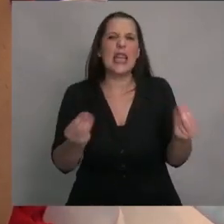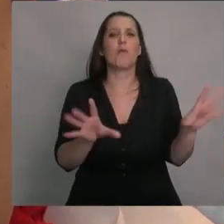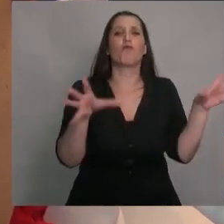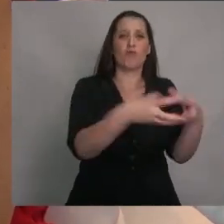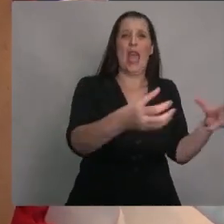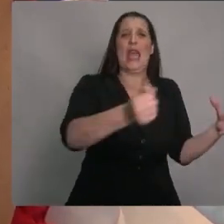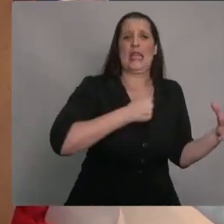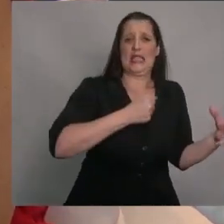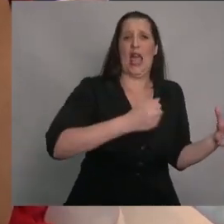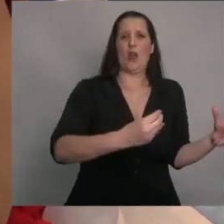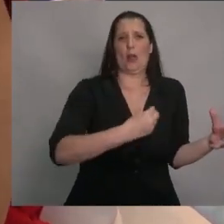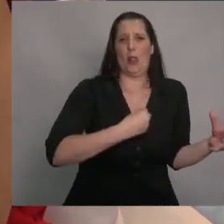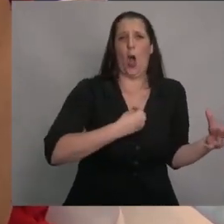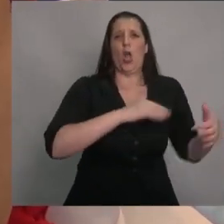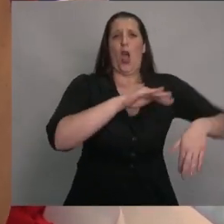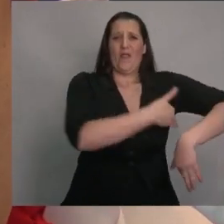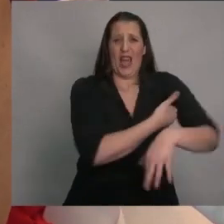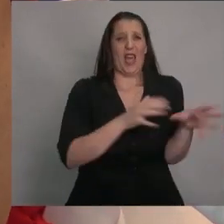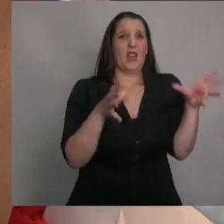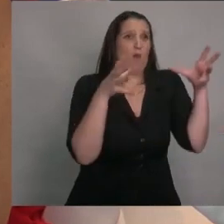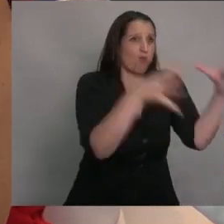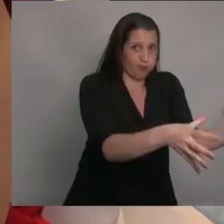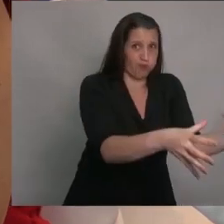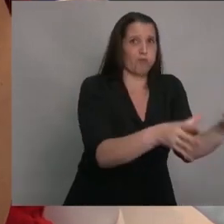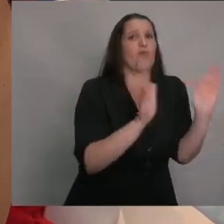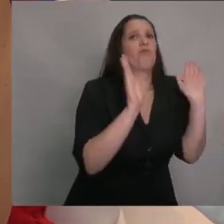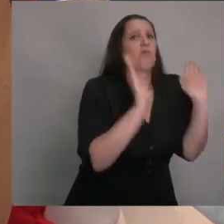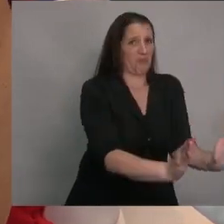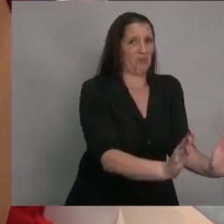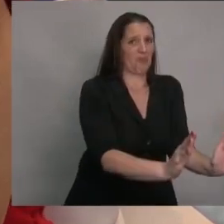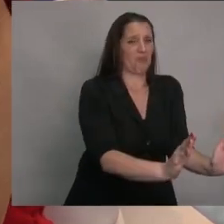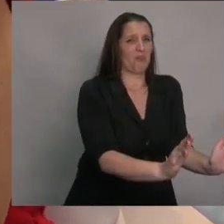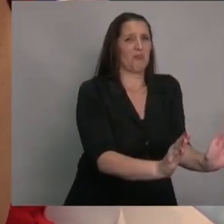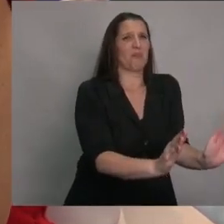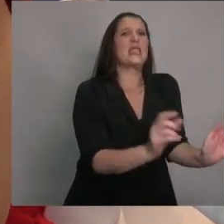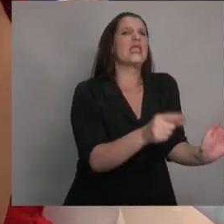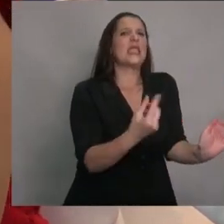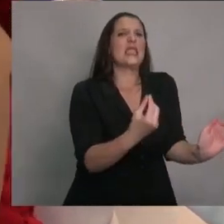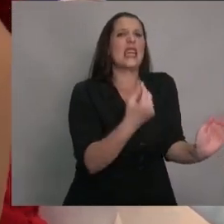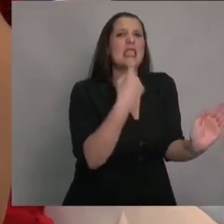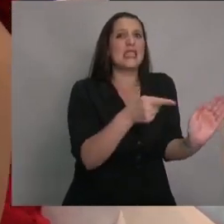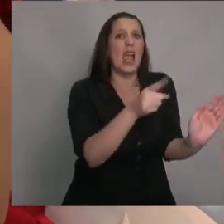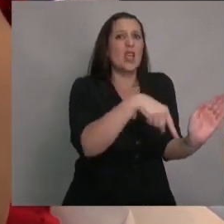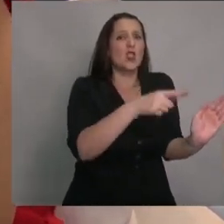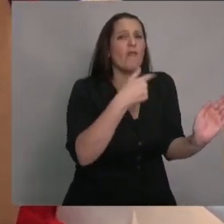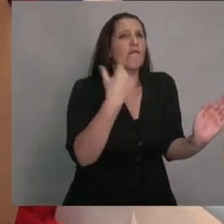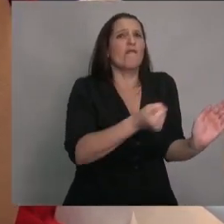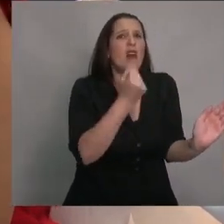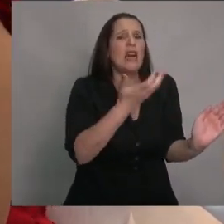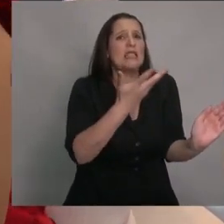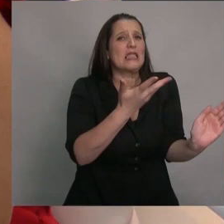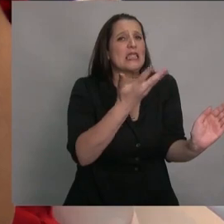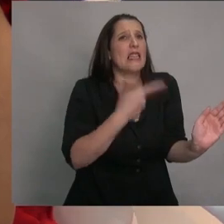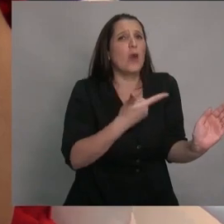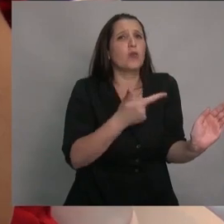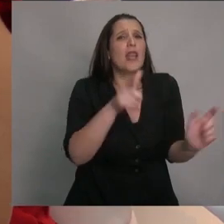cristianos, católicos y evangélicos del campo crítico, o sea, que quieren y desean una